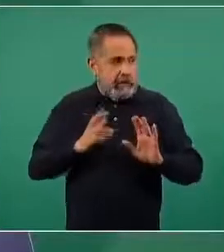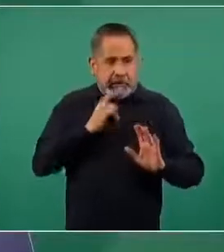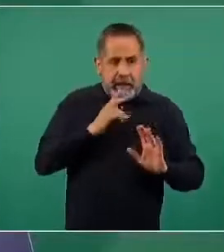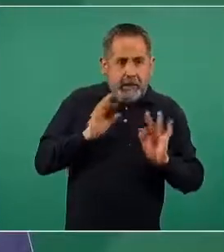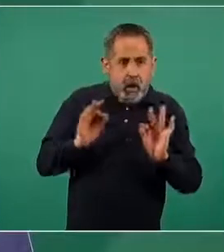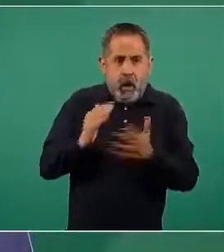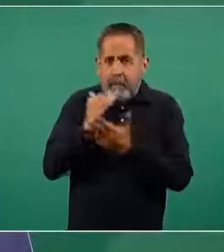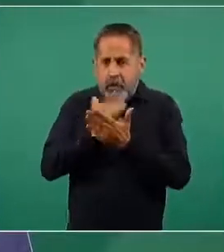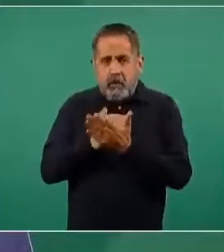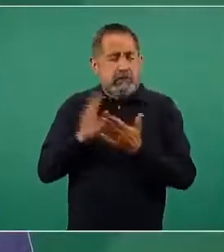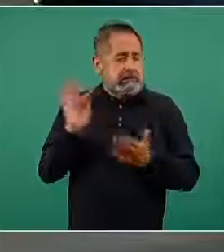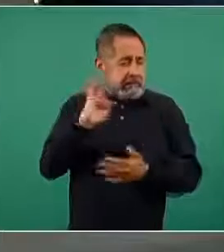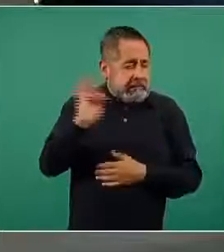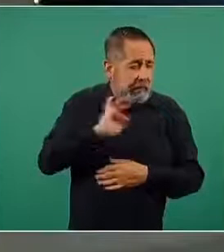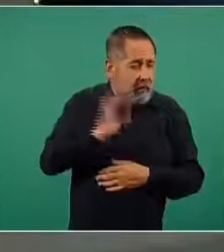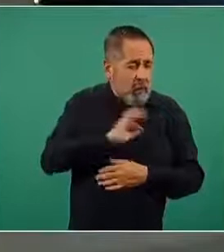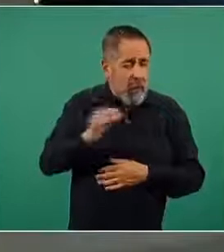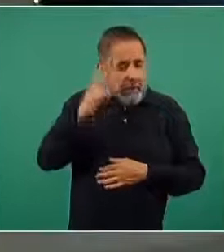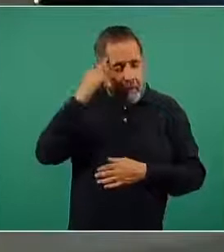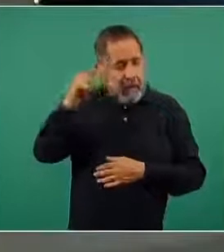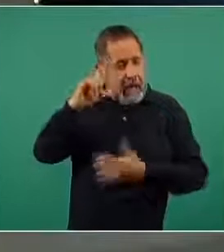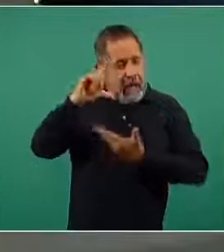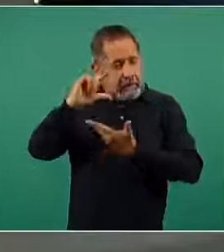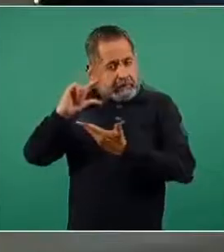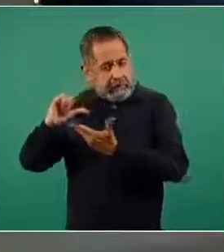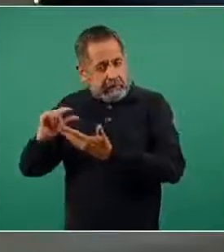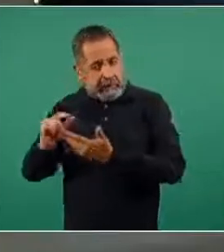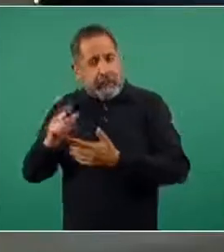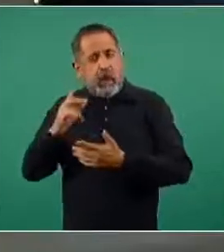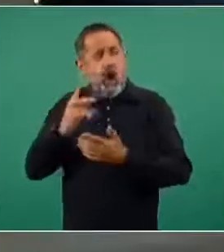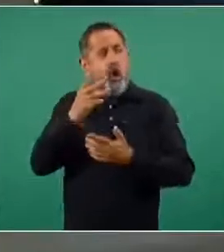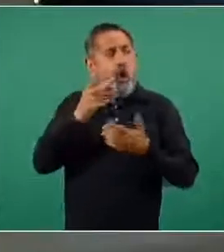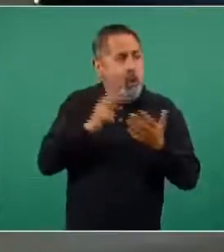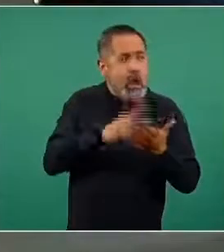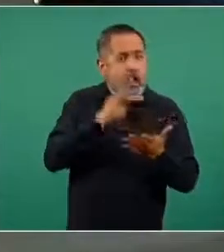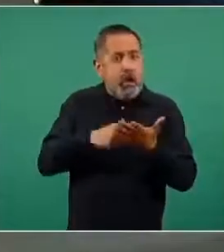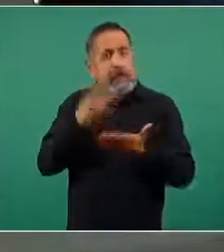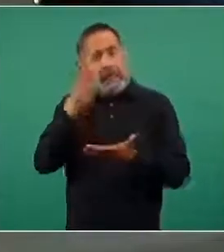que no se presente esta posible